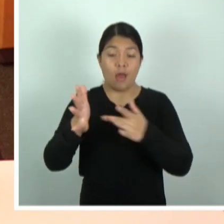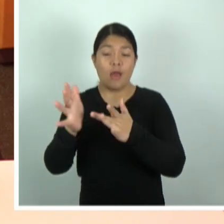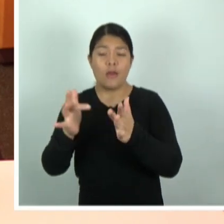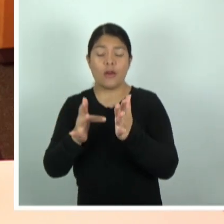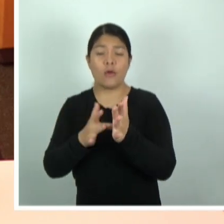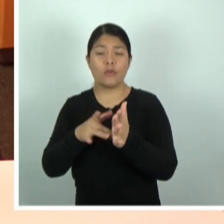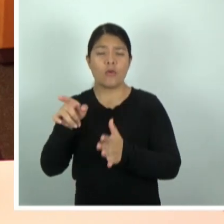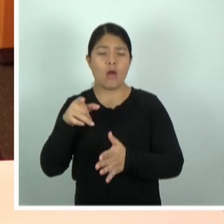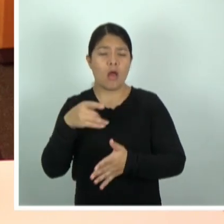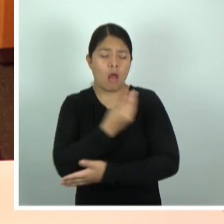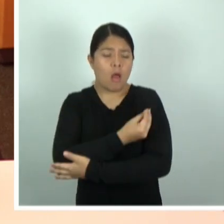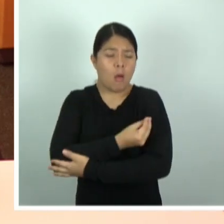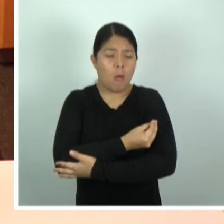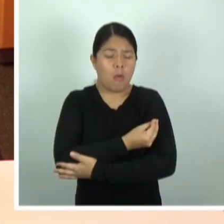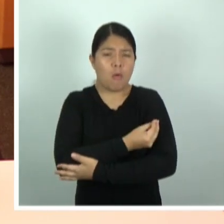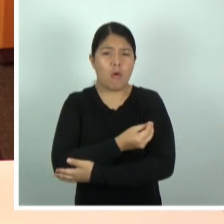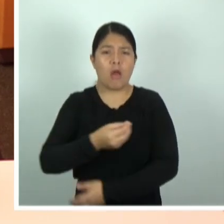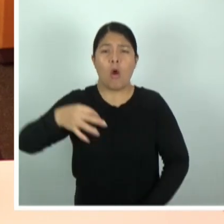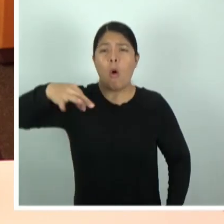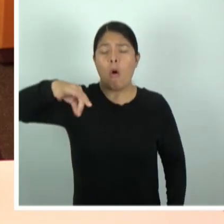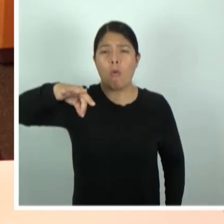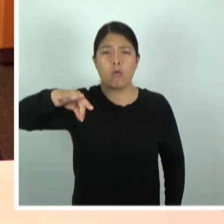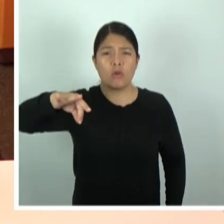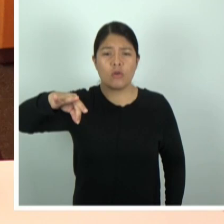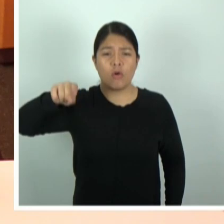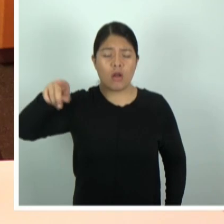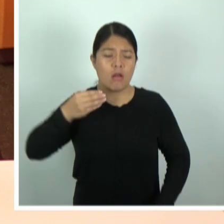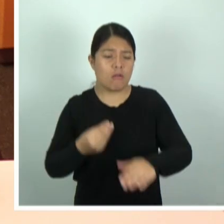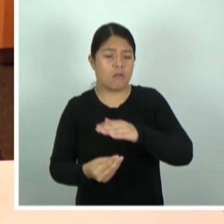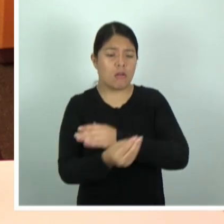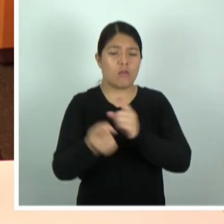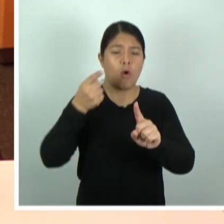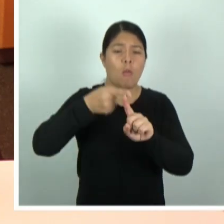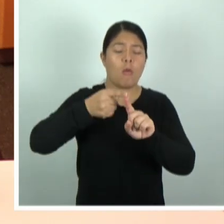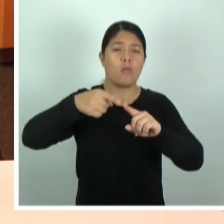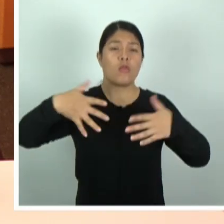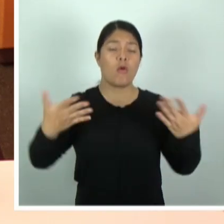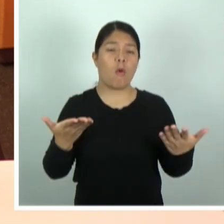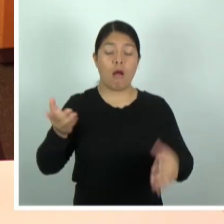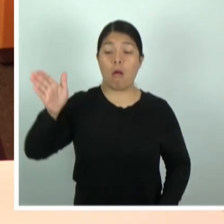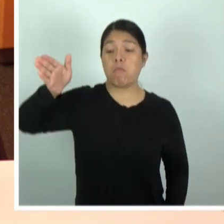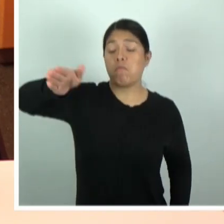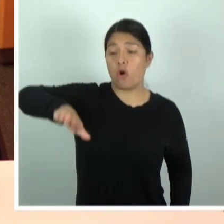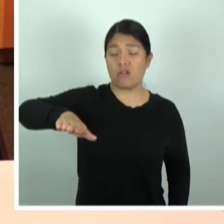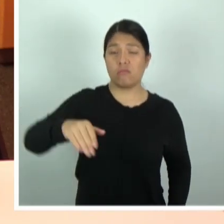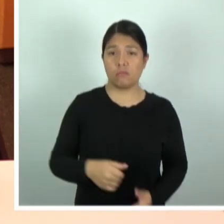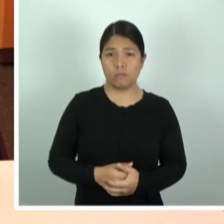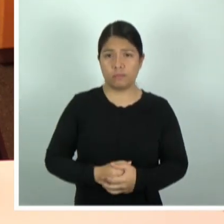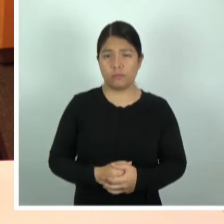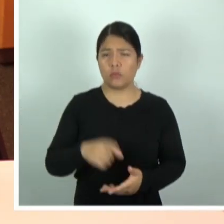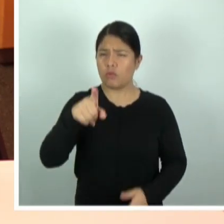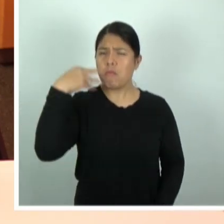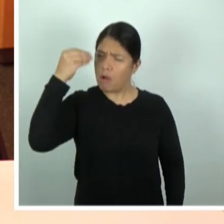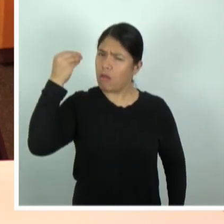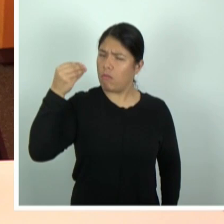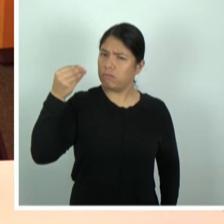el único bebé que nació con el propósito de morir. Imagínate,